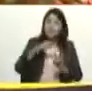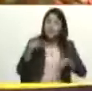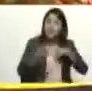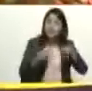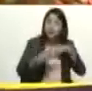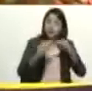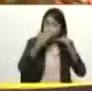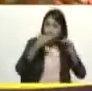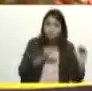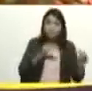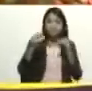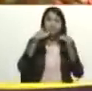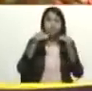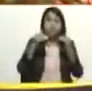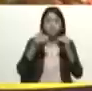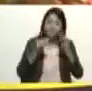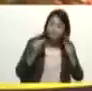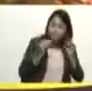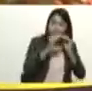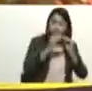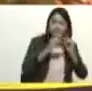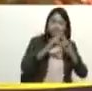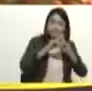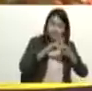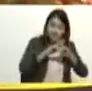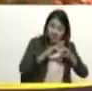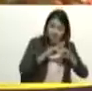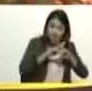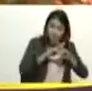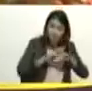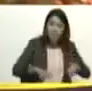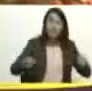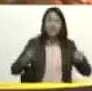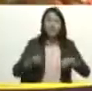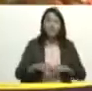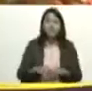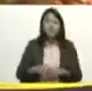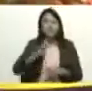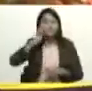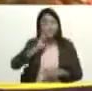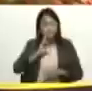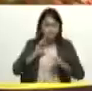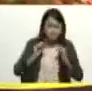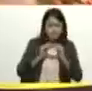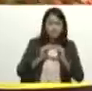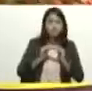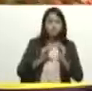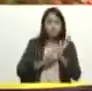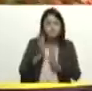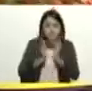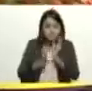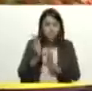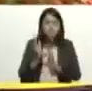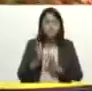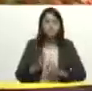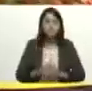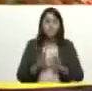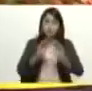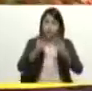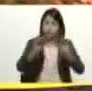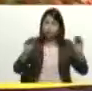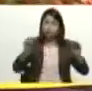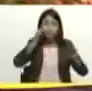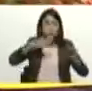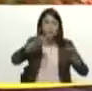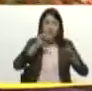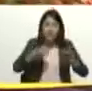moral republicana, de la moral bolivariana, de la moral en Cristo. Llama a todo el pueblo a que nos